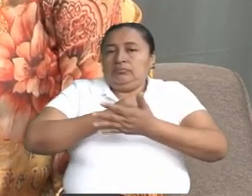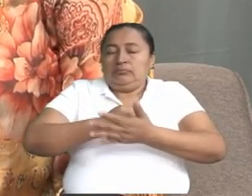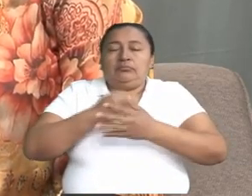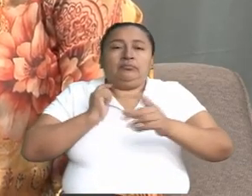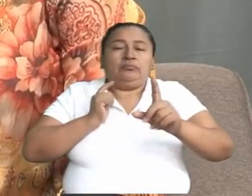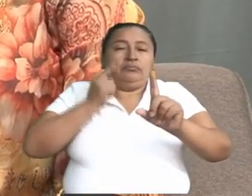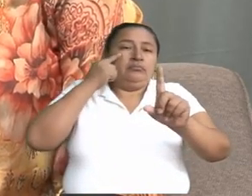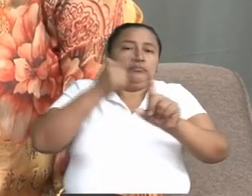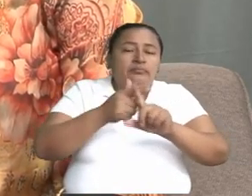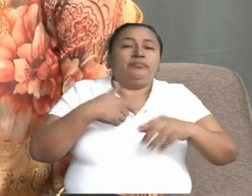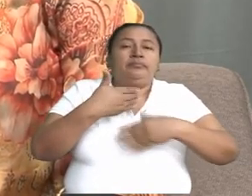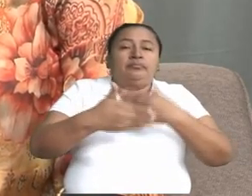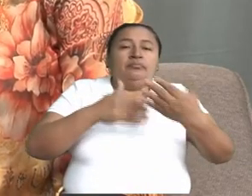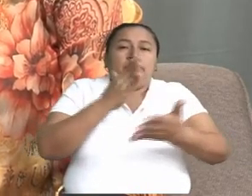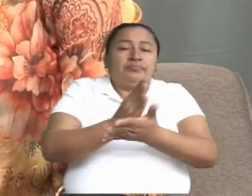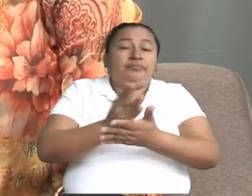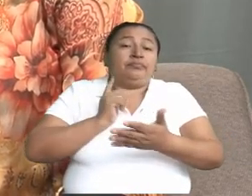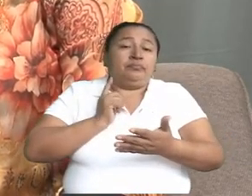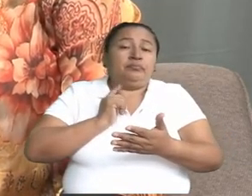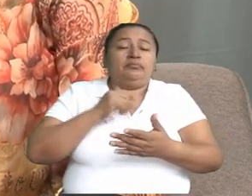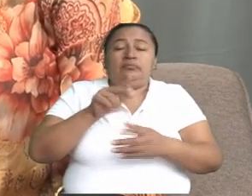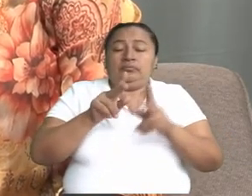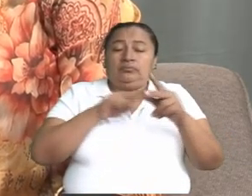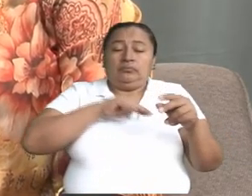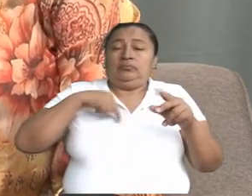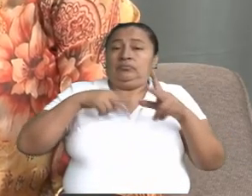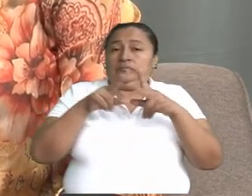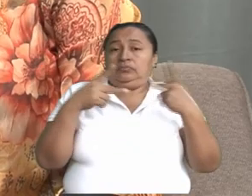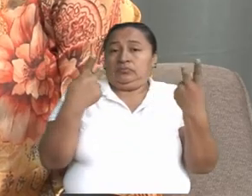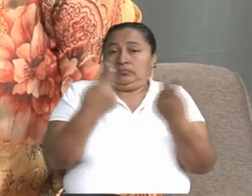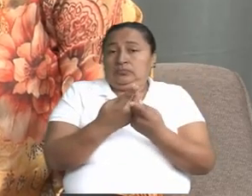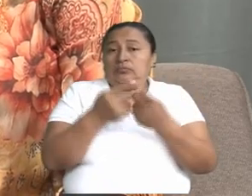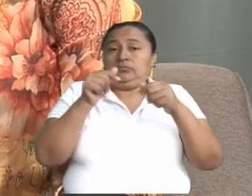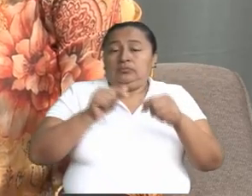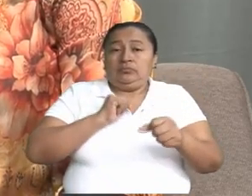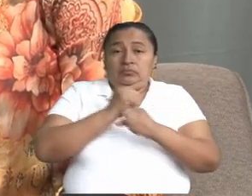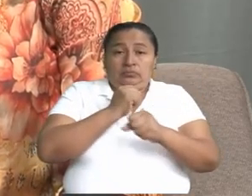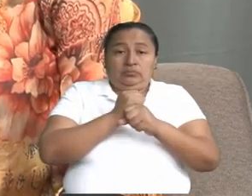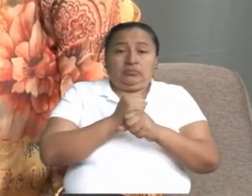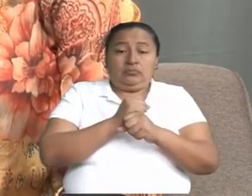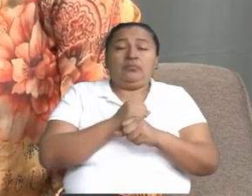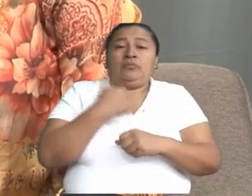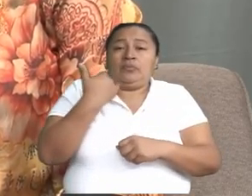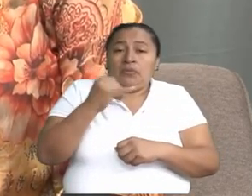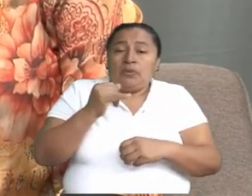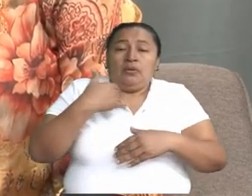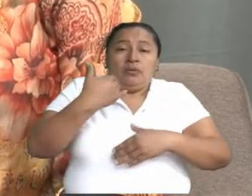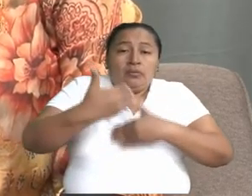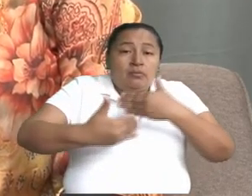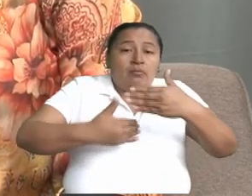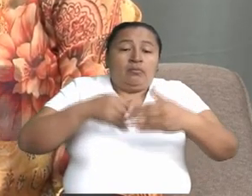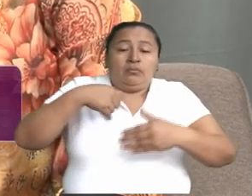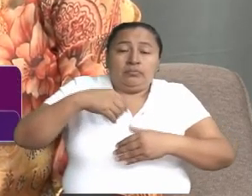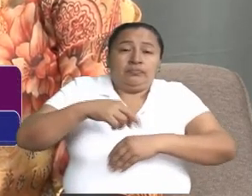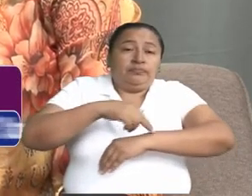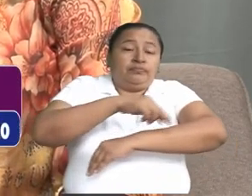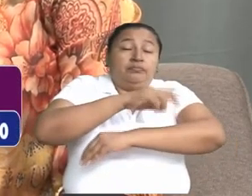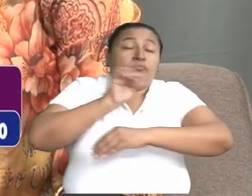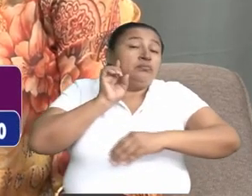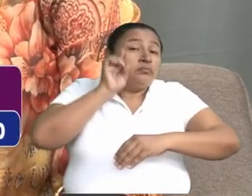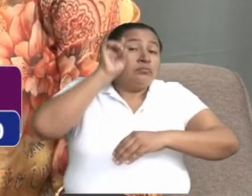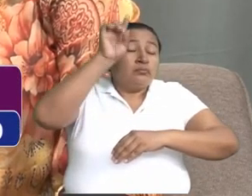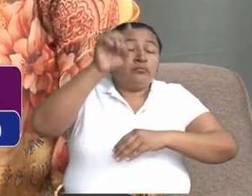de lo que han determinado nuestros pueblos latinoamericanos, que es caminar hacia el desarrollo